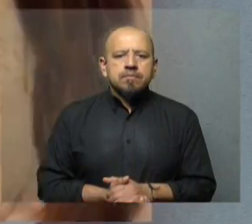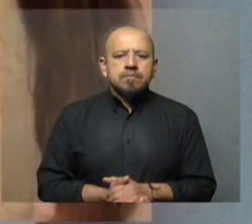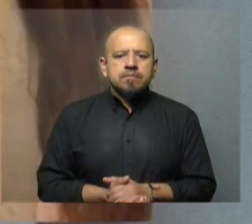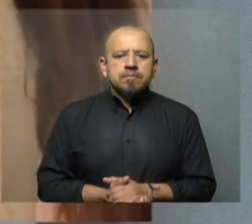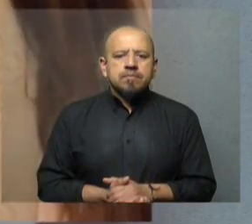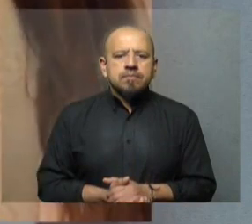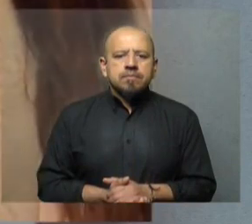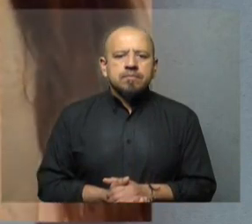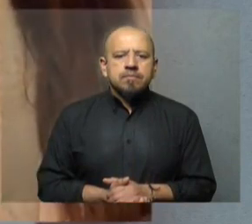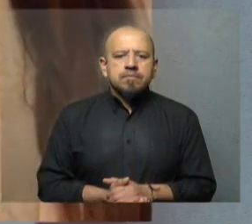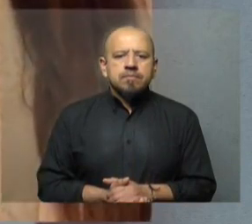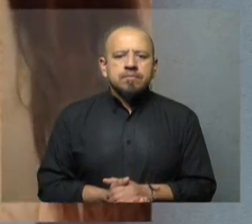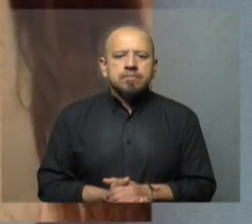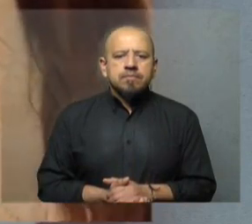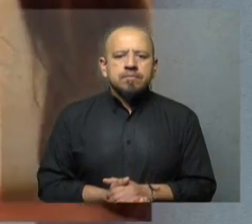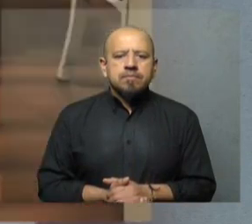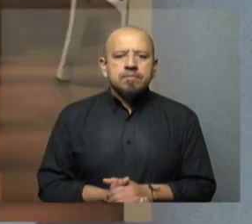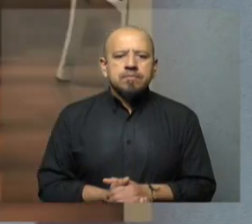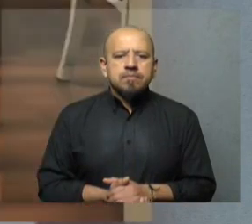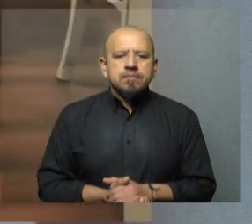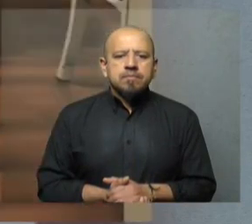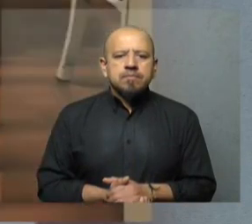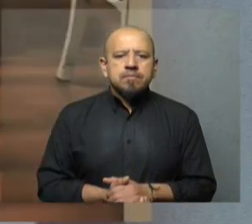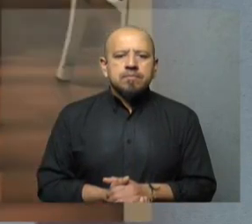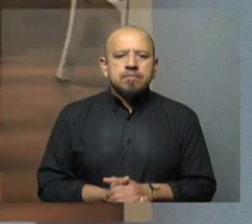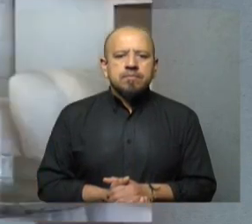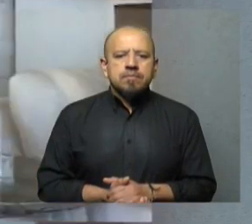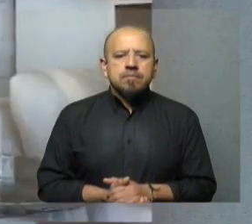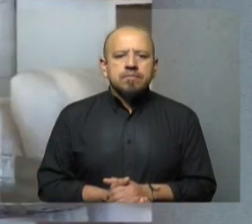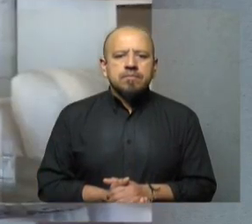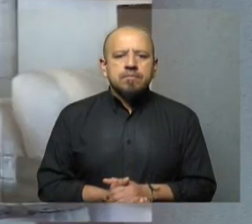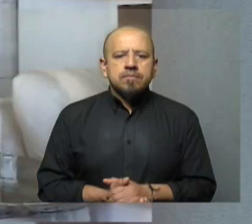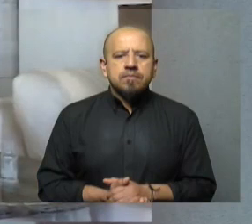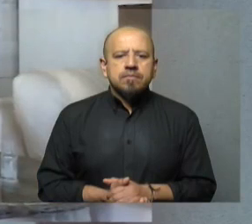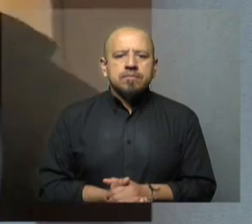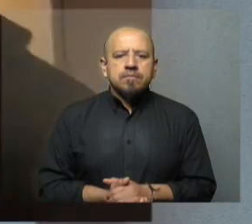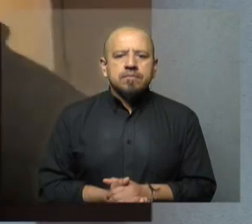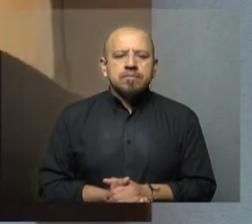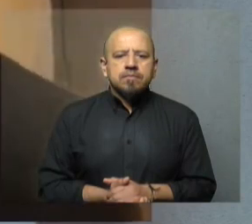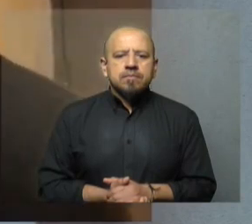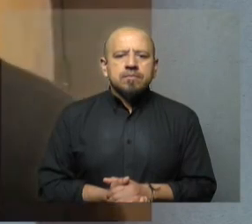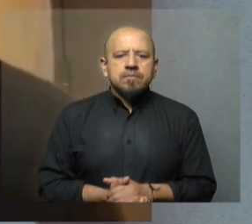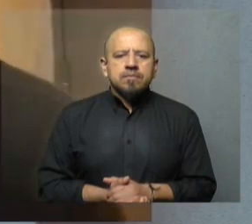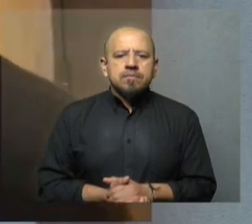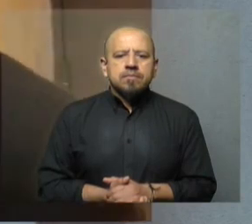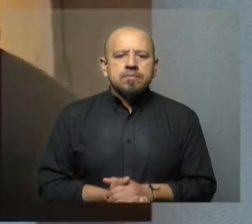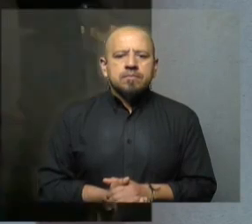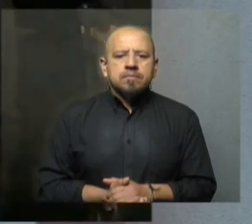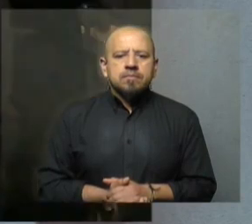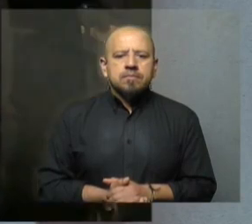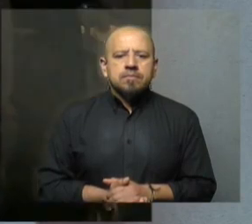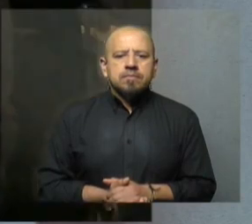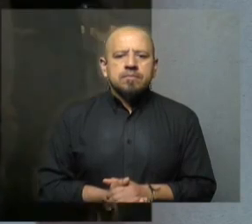allí doblando no más la esquinas podrás encontrarte algún